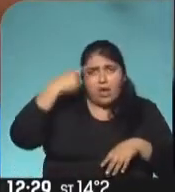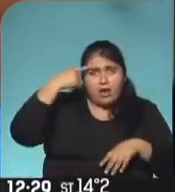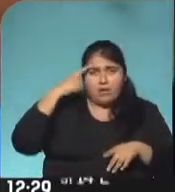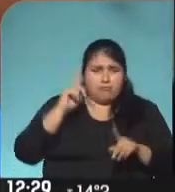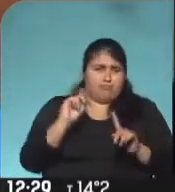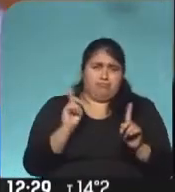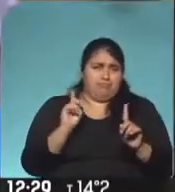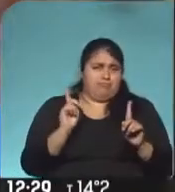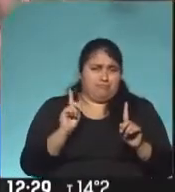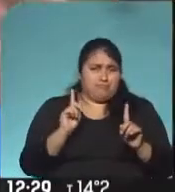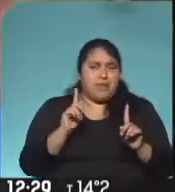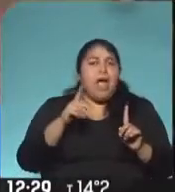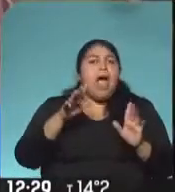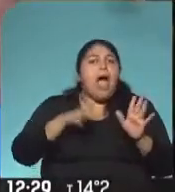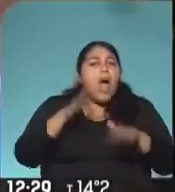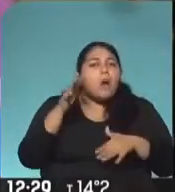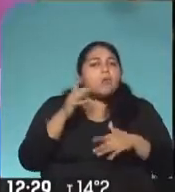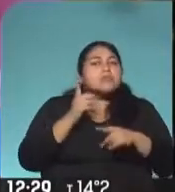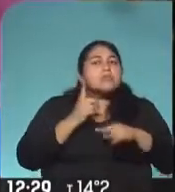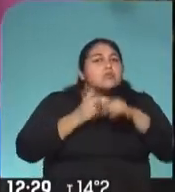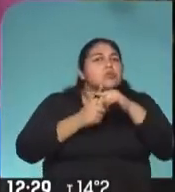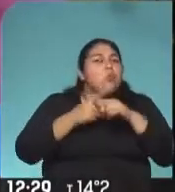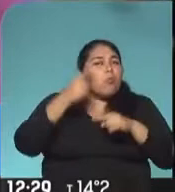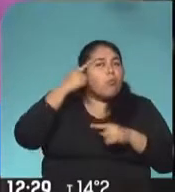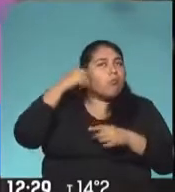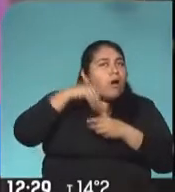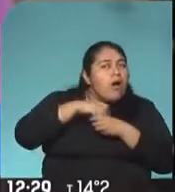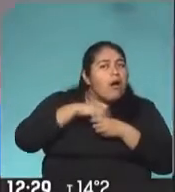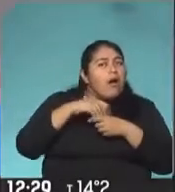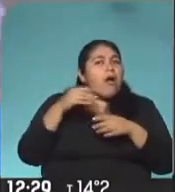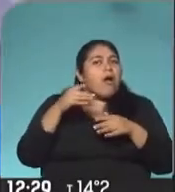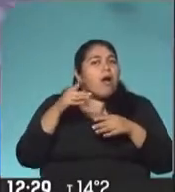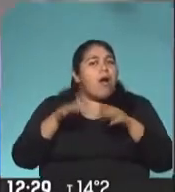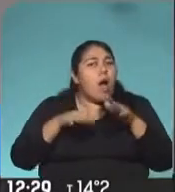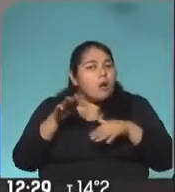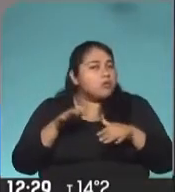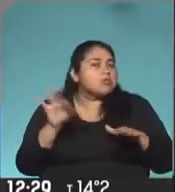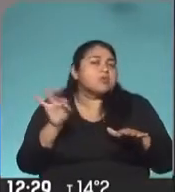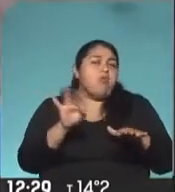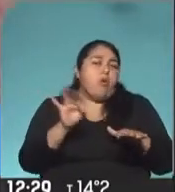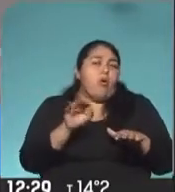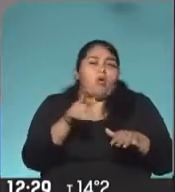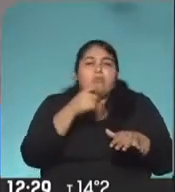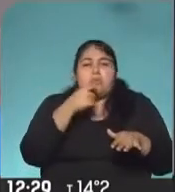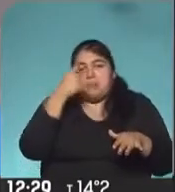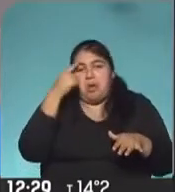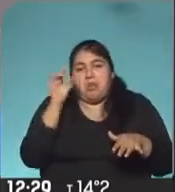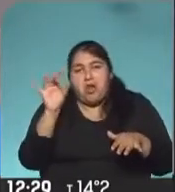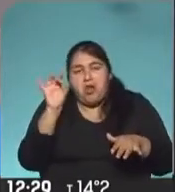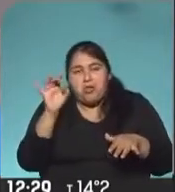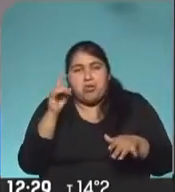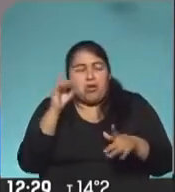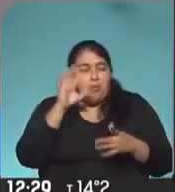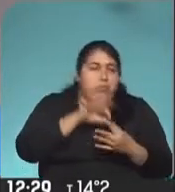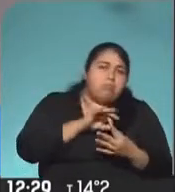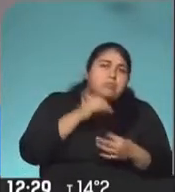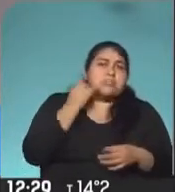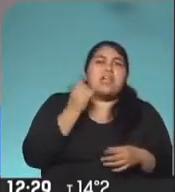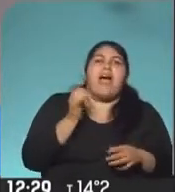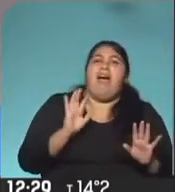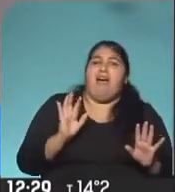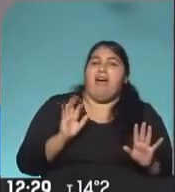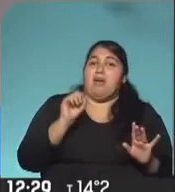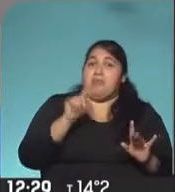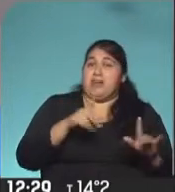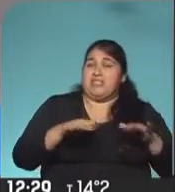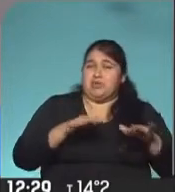estrés lo que pasa que predispone si vos tenés una cefalea de base por ejemplo volvemos a la migraña a que se ponga de manifiesto frente a situaciones